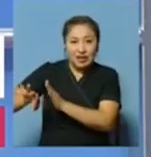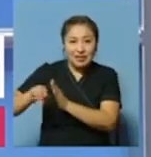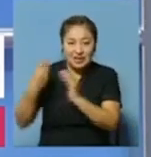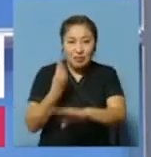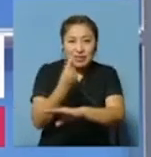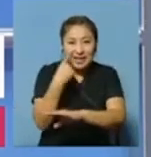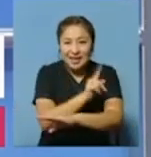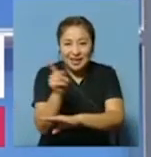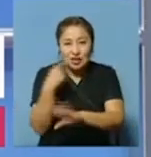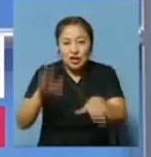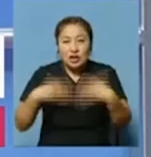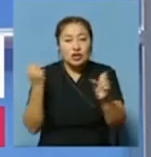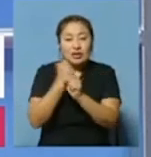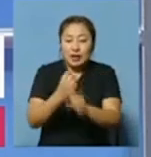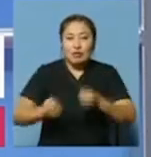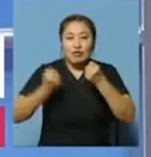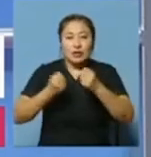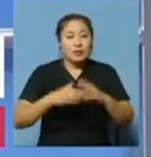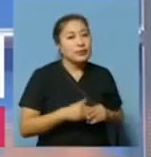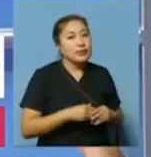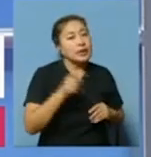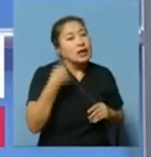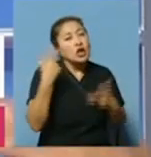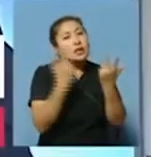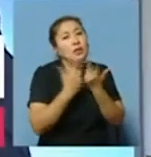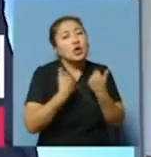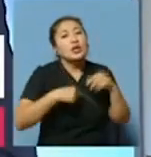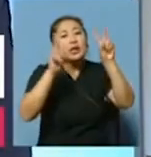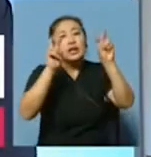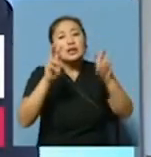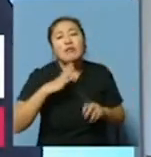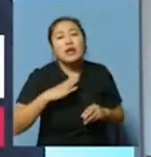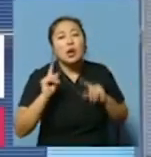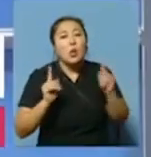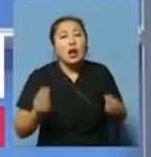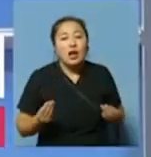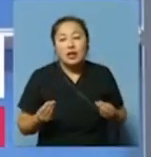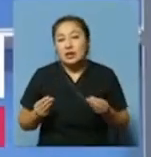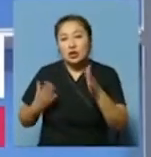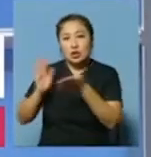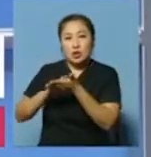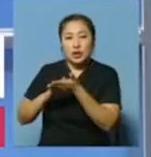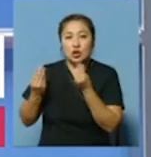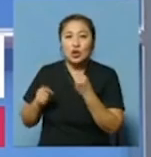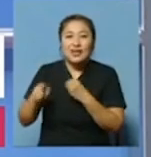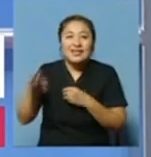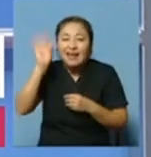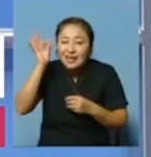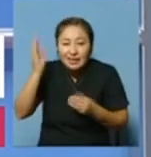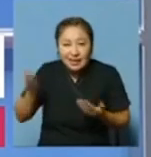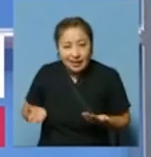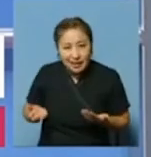entonces por eso trabajamos fuerte de lo que estamos hablando qué tema queda pendiente esencialmente sabes que